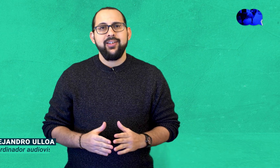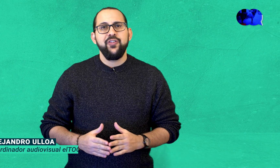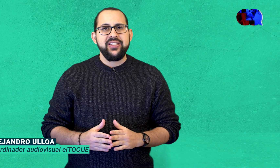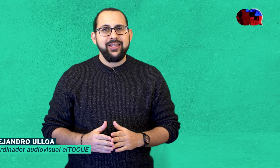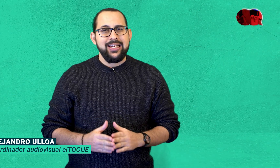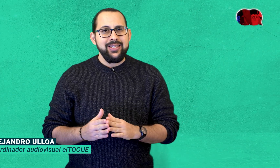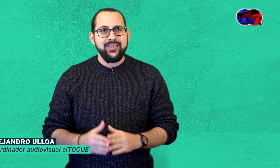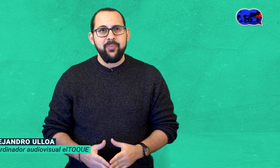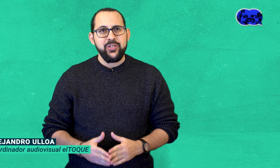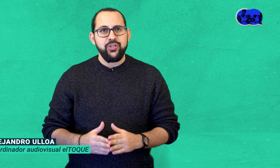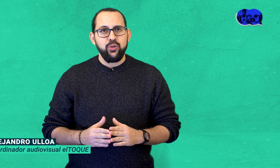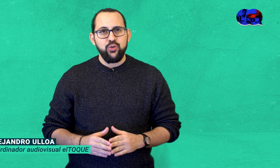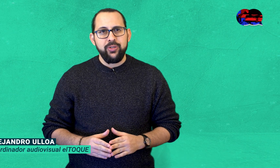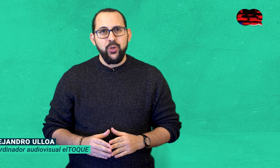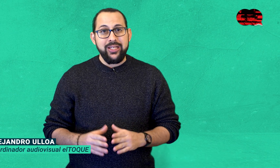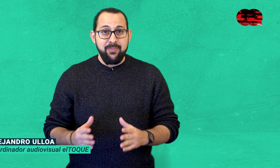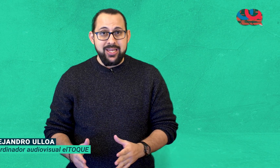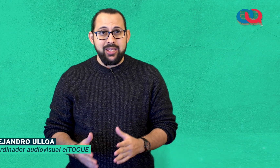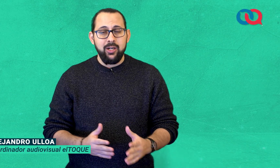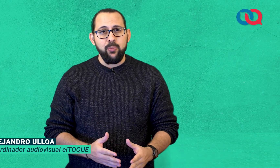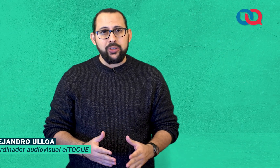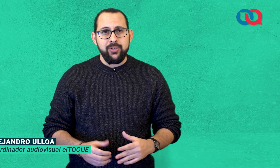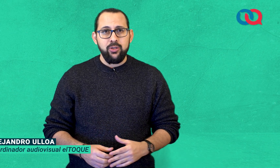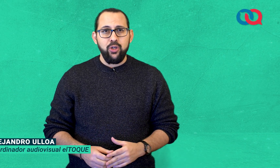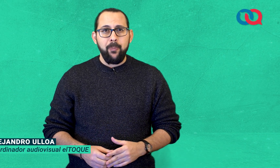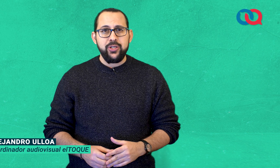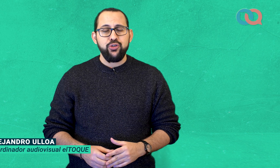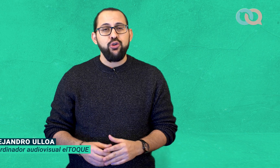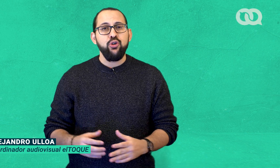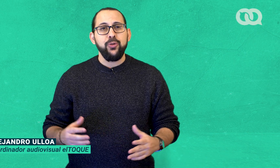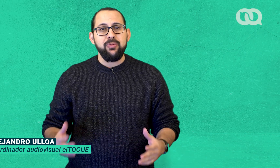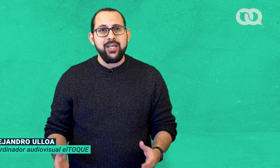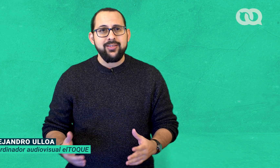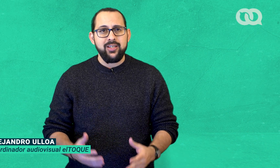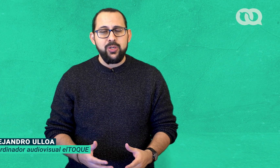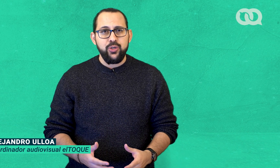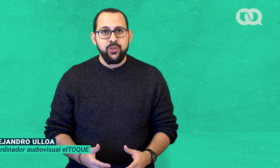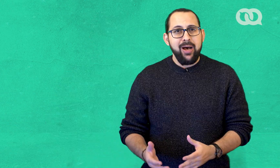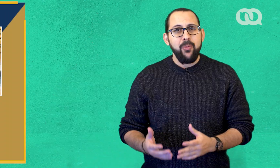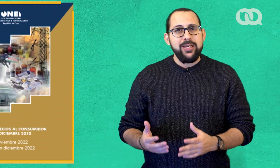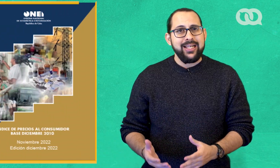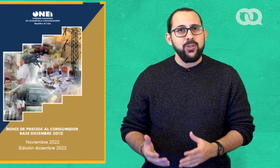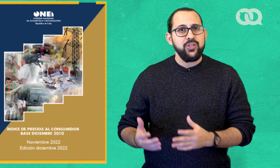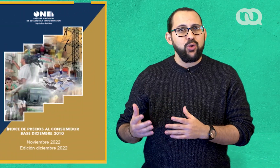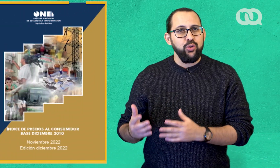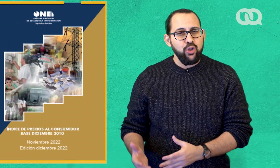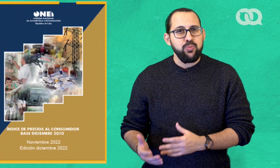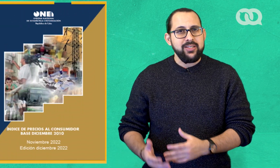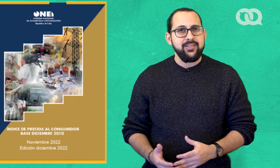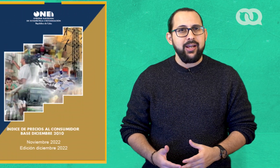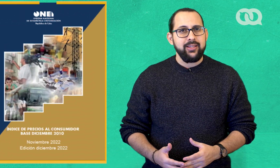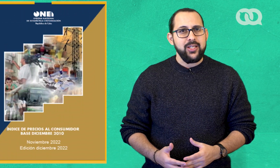La estadística oficial del índice de precios al consumidor, que mide el comportamiento de los precios de un grupo de bienes y servicios, va publicándose